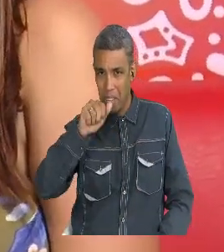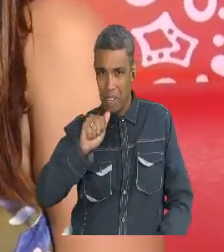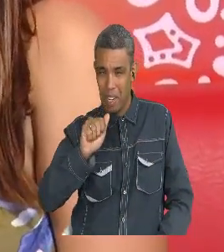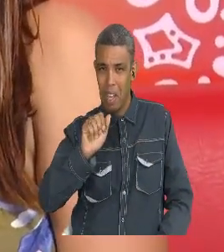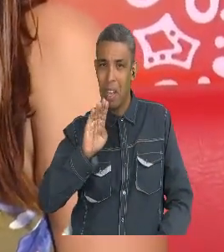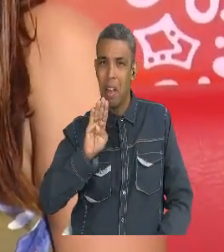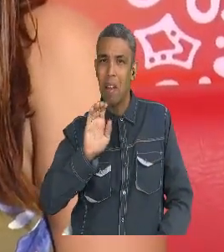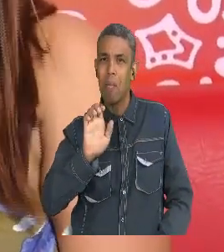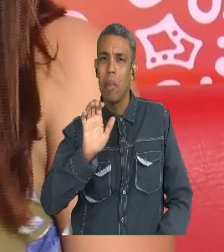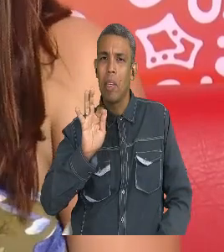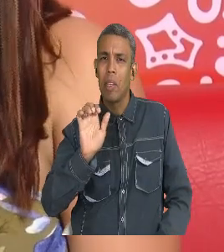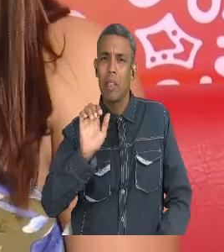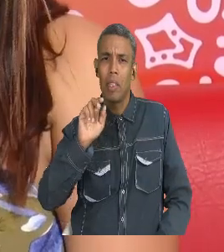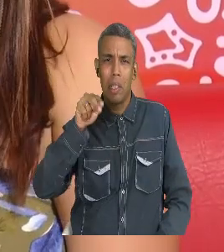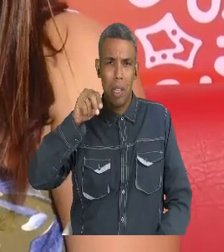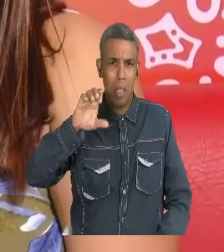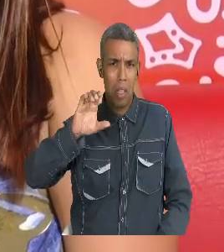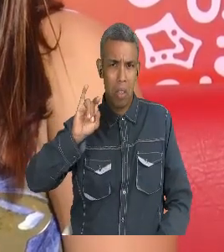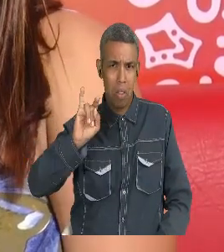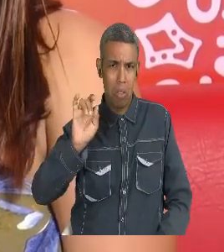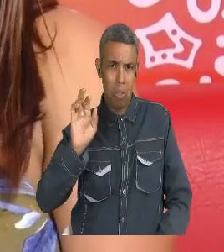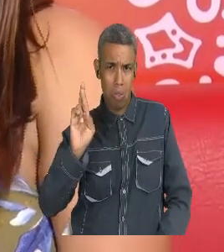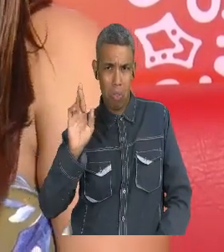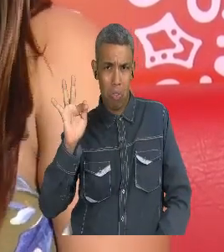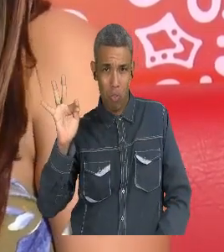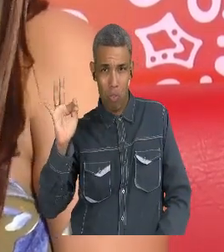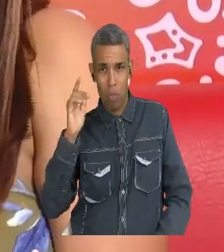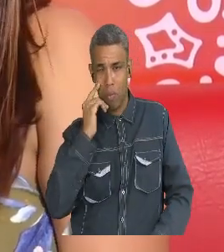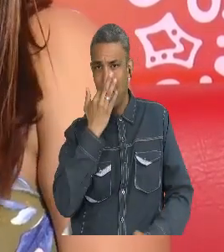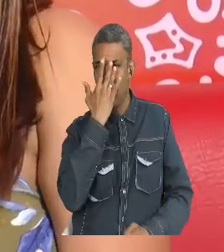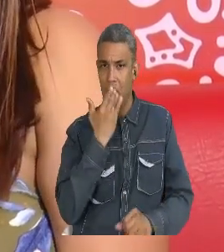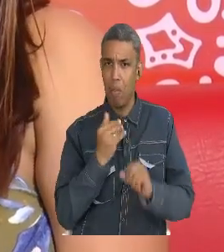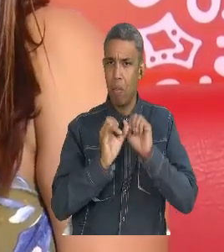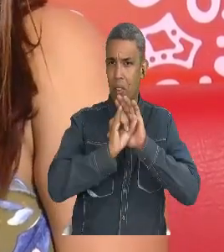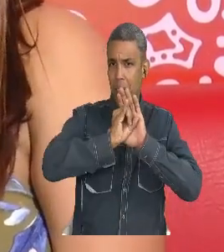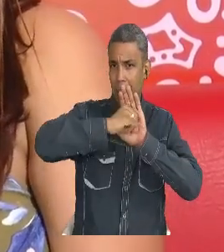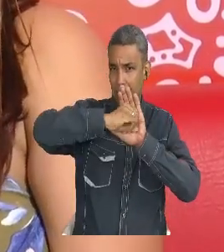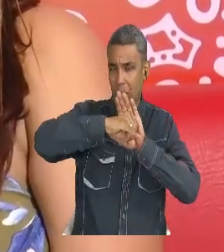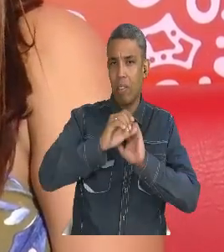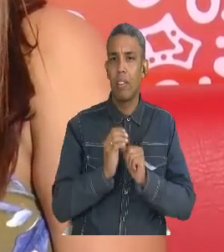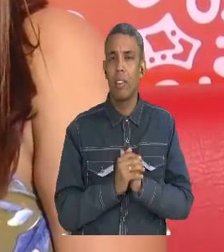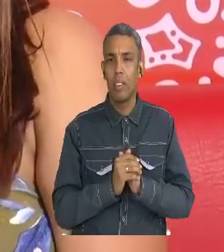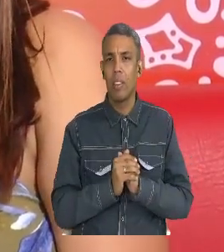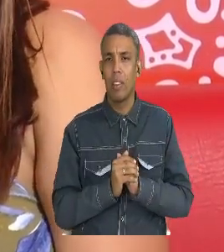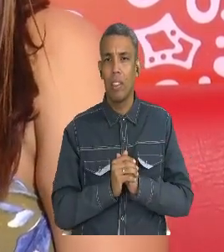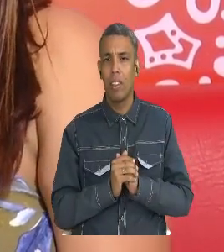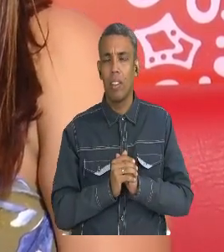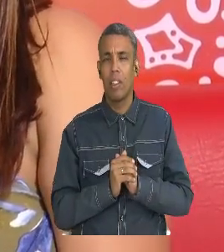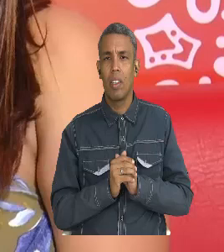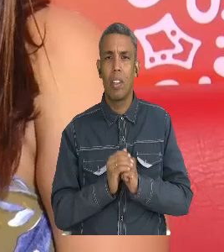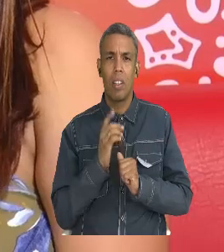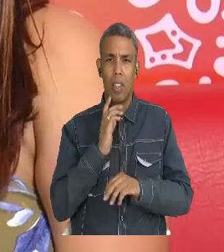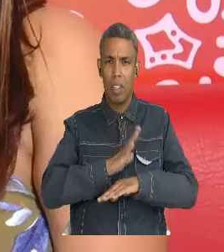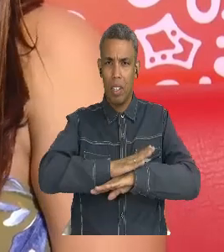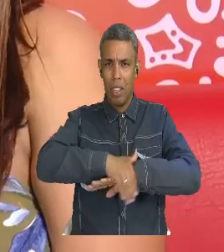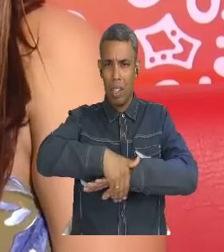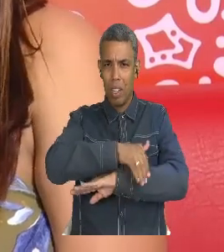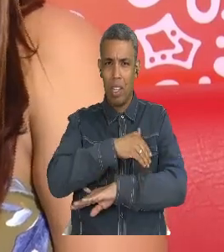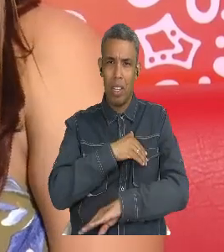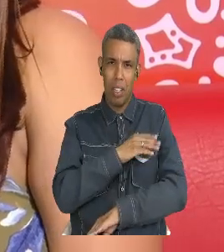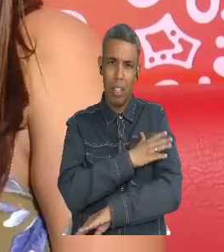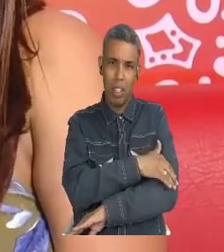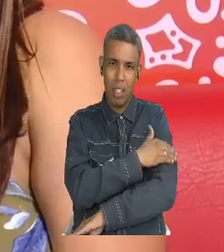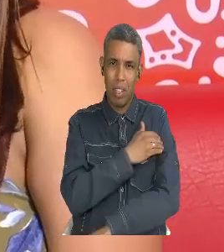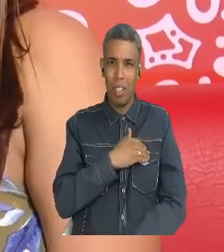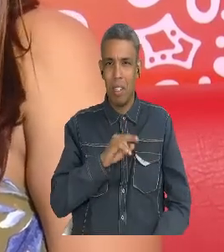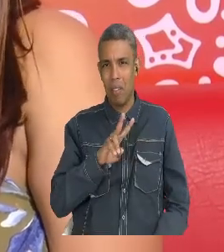Facebook y en Instagram. La dirección de mi oficina es calle 48, número 2110, y mi